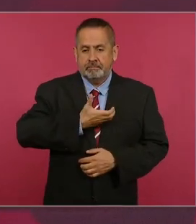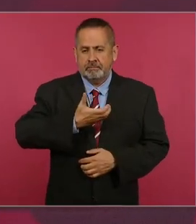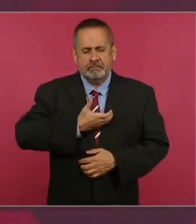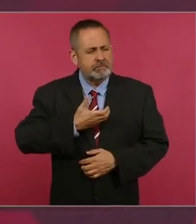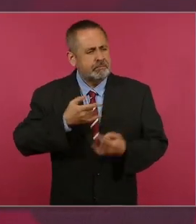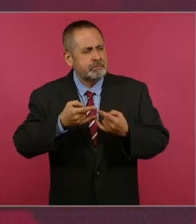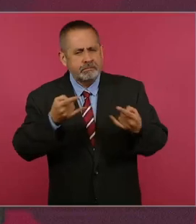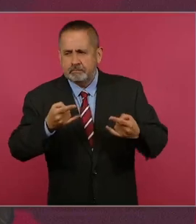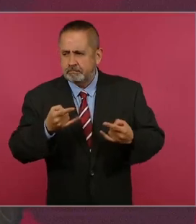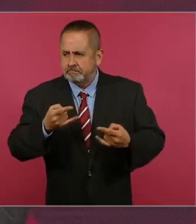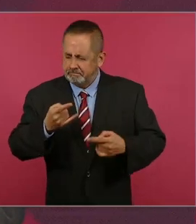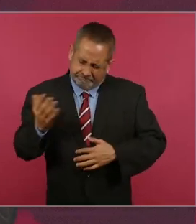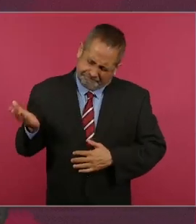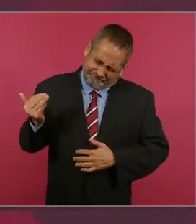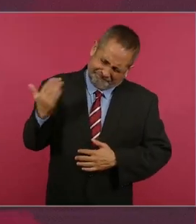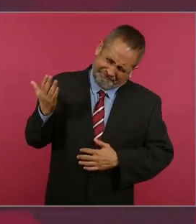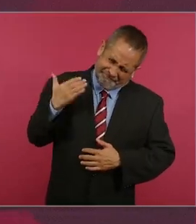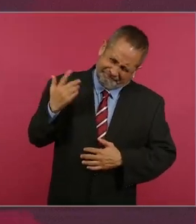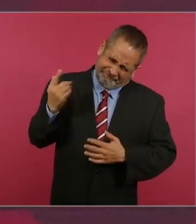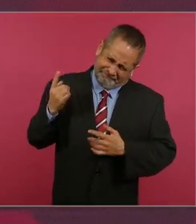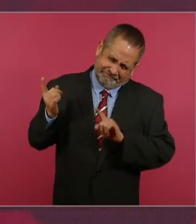interesado. Le digo, véngase.